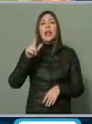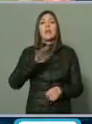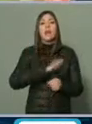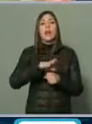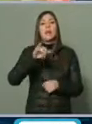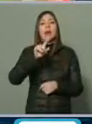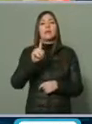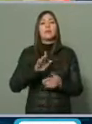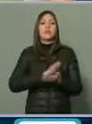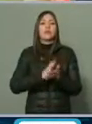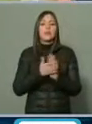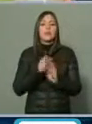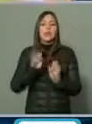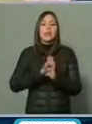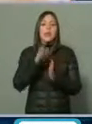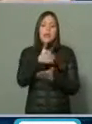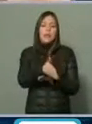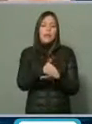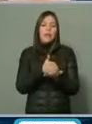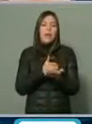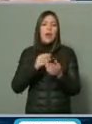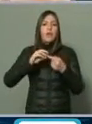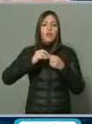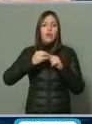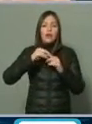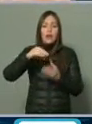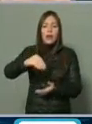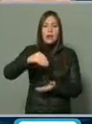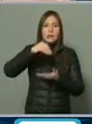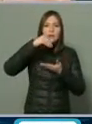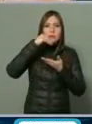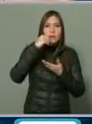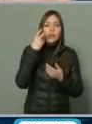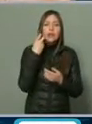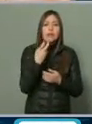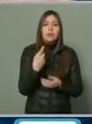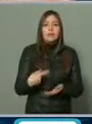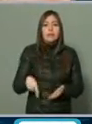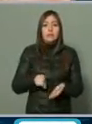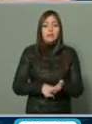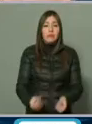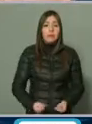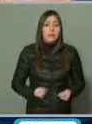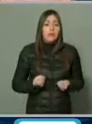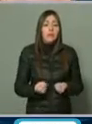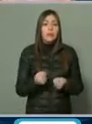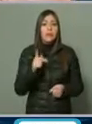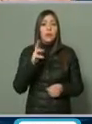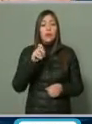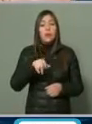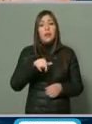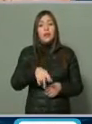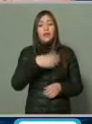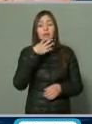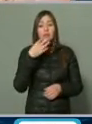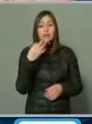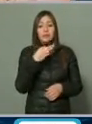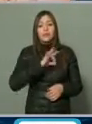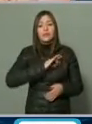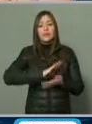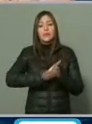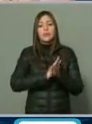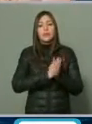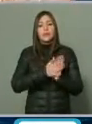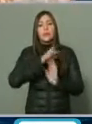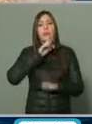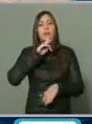fácil, vamos a comernos un taco de frijoles. ¡Qué rico! Un taco de frijoles que además es delicioso, ¿sí? Nosotros vamos a mejorar la